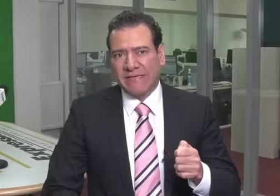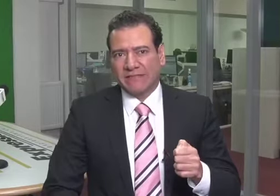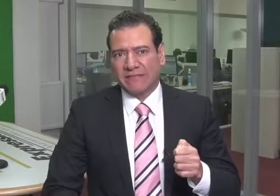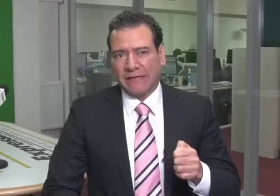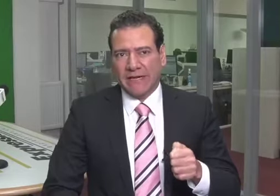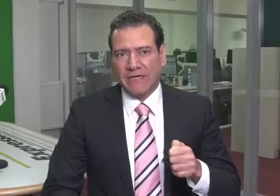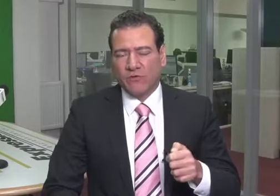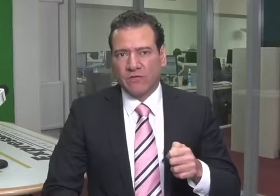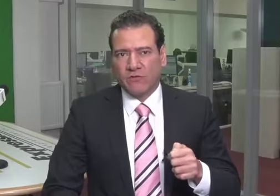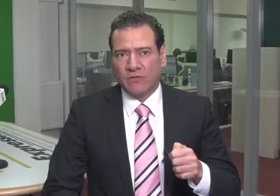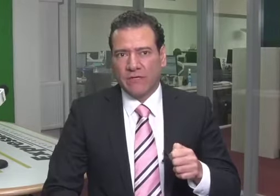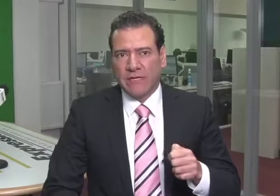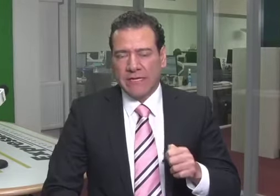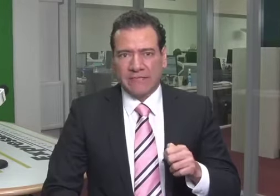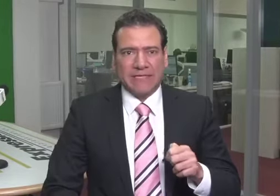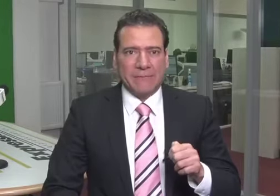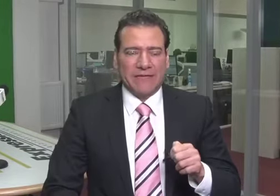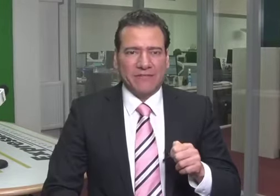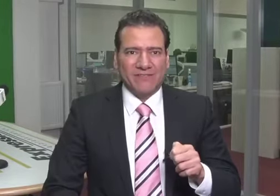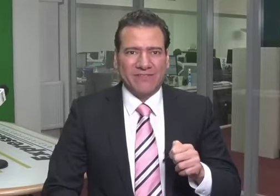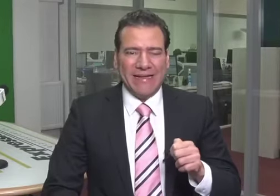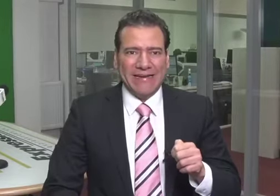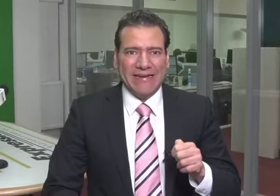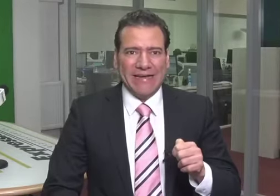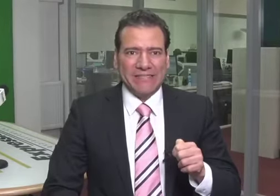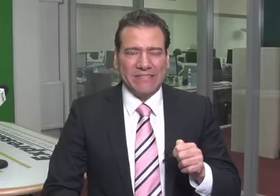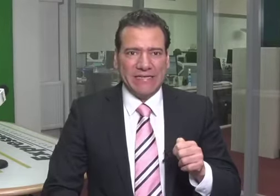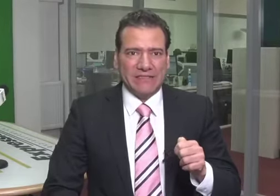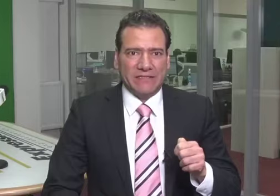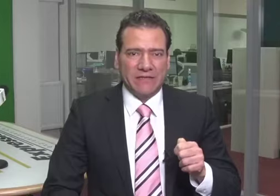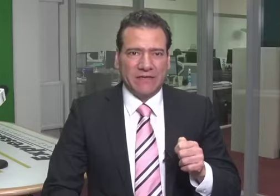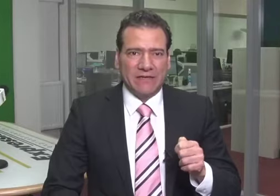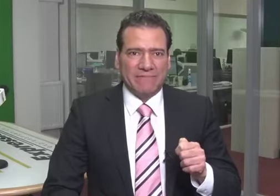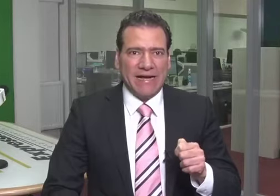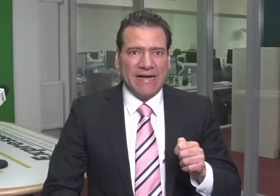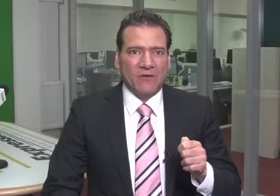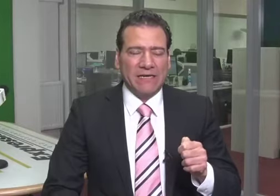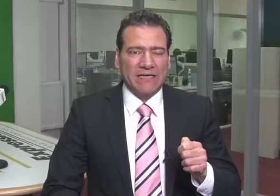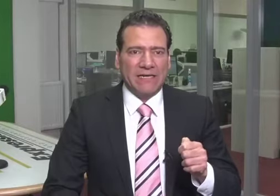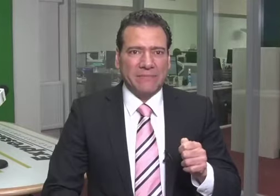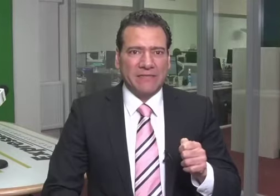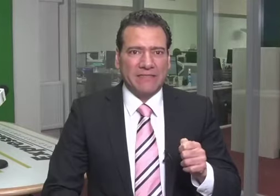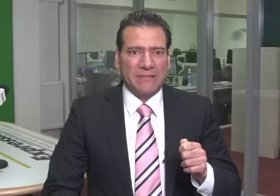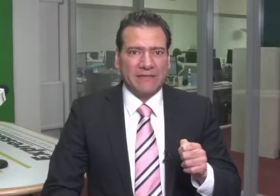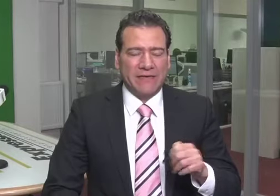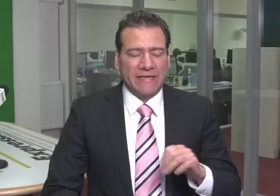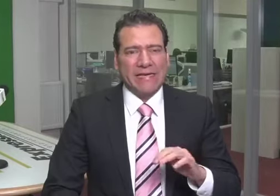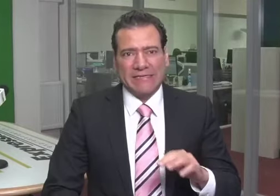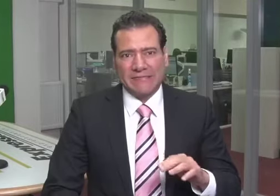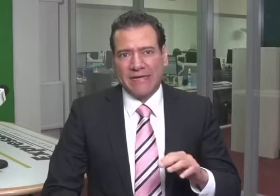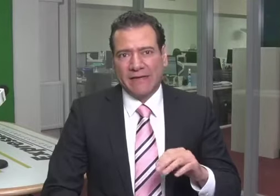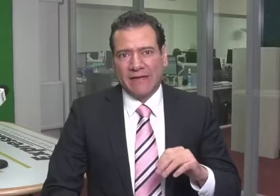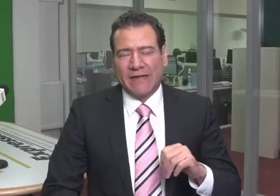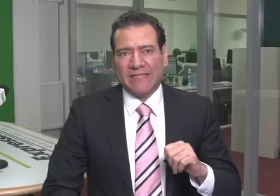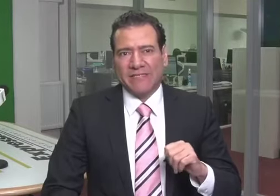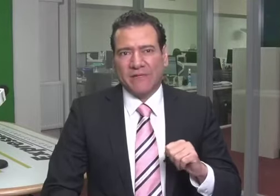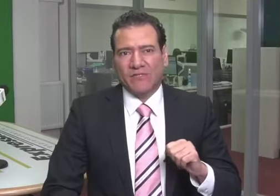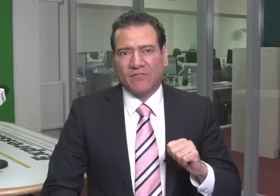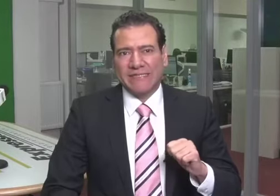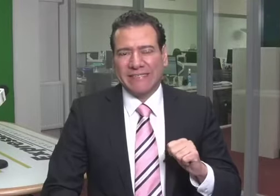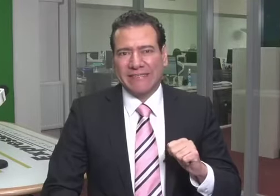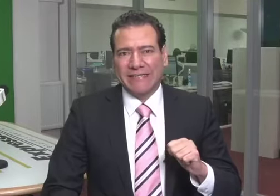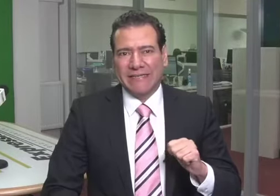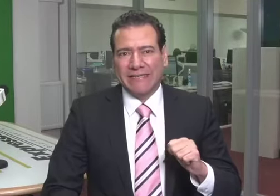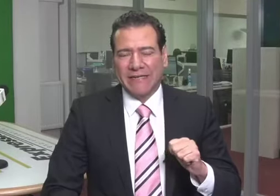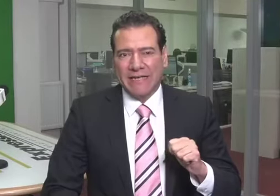diferentes países del reino unido esta aplicación del nh ese que va a localizar precisamente y a rastrear aquellas